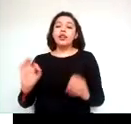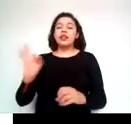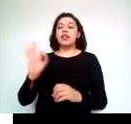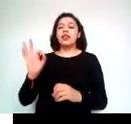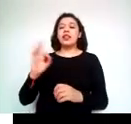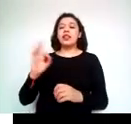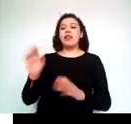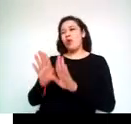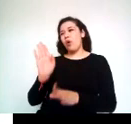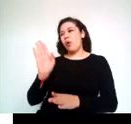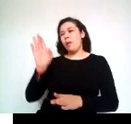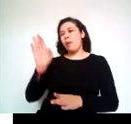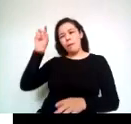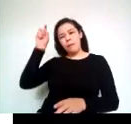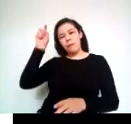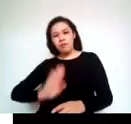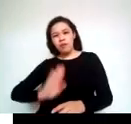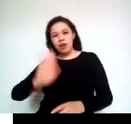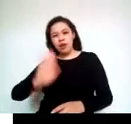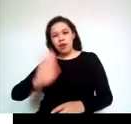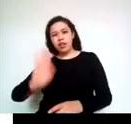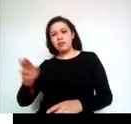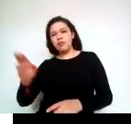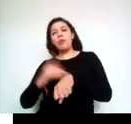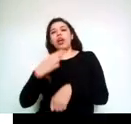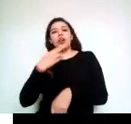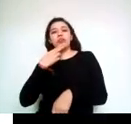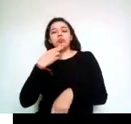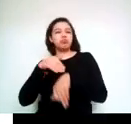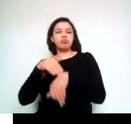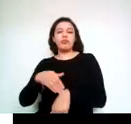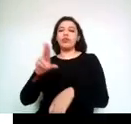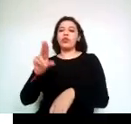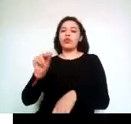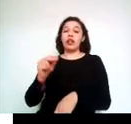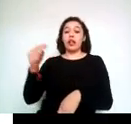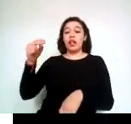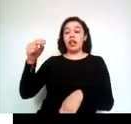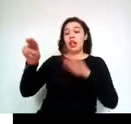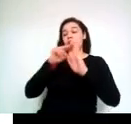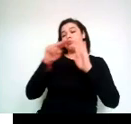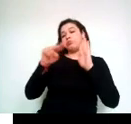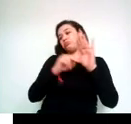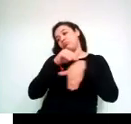no implementarla. Y no, no es así. La normatividad, si no está implementada,